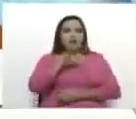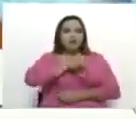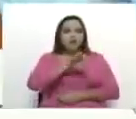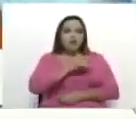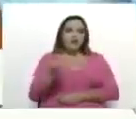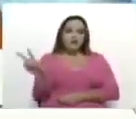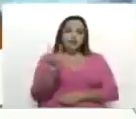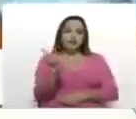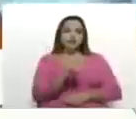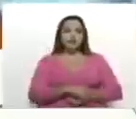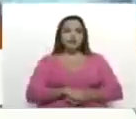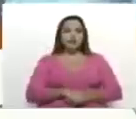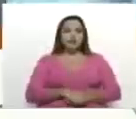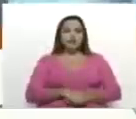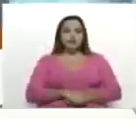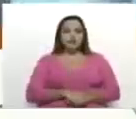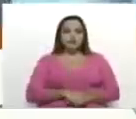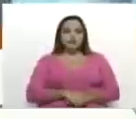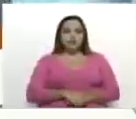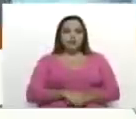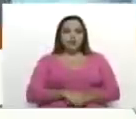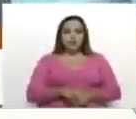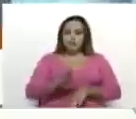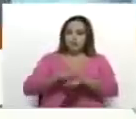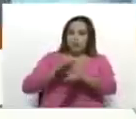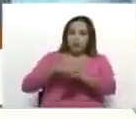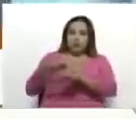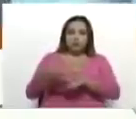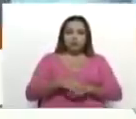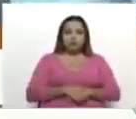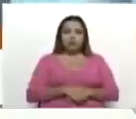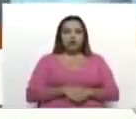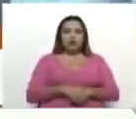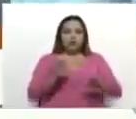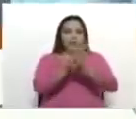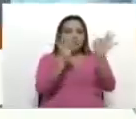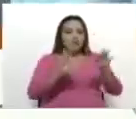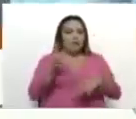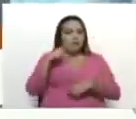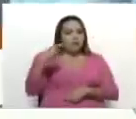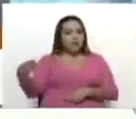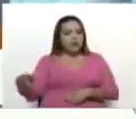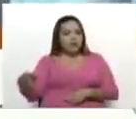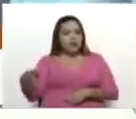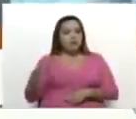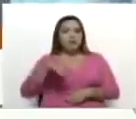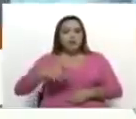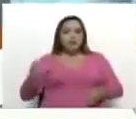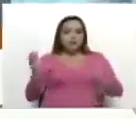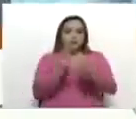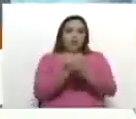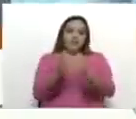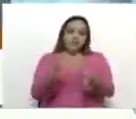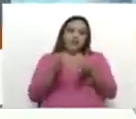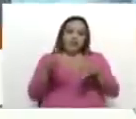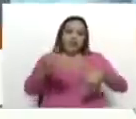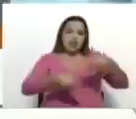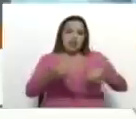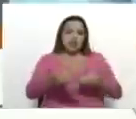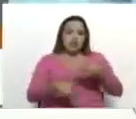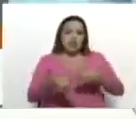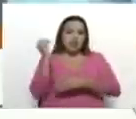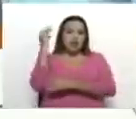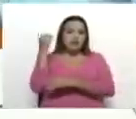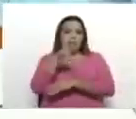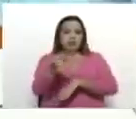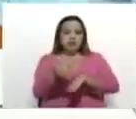venezolana puesto que por la vía política si conseguían la victoria electoral en las parlamentarias